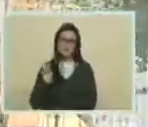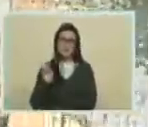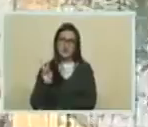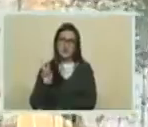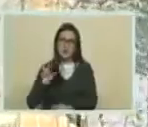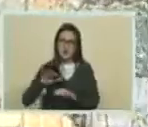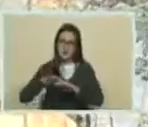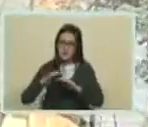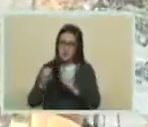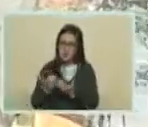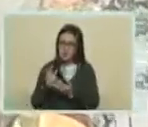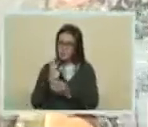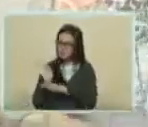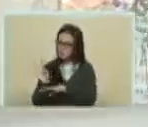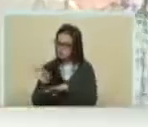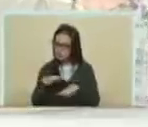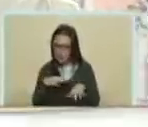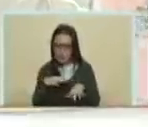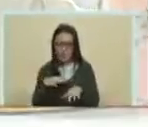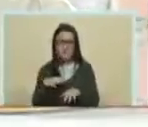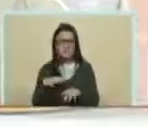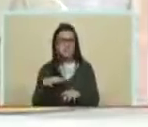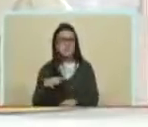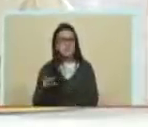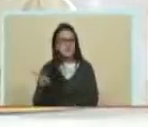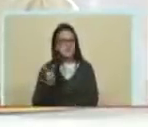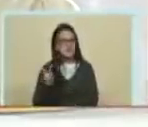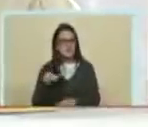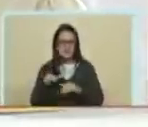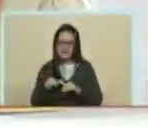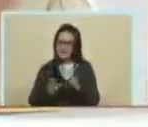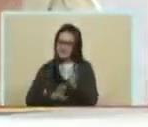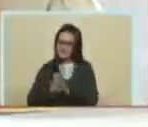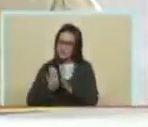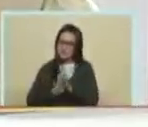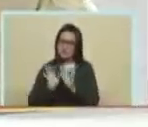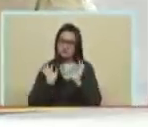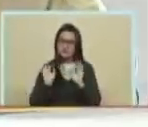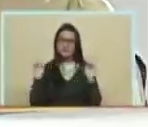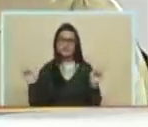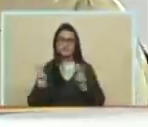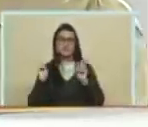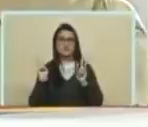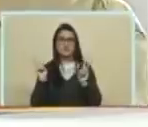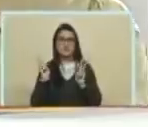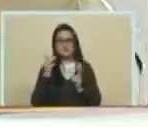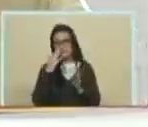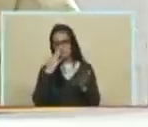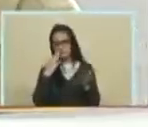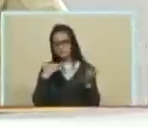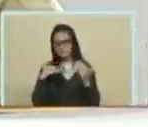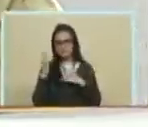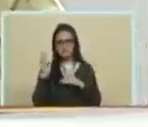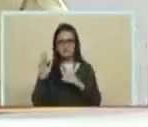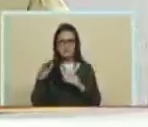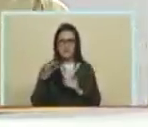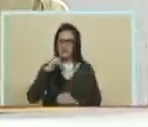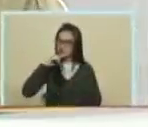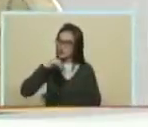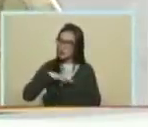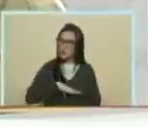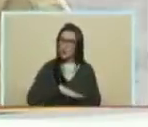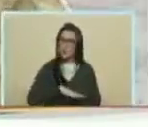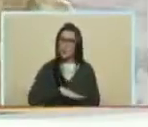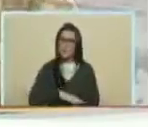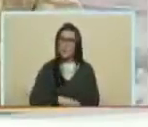mundo entero, Venezuela va a seguir de pie en su marcha victoriosa hacia la grandeza, hacia la